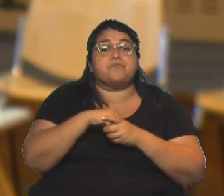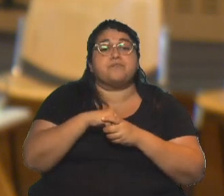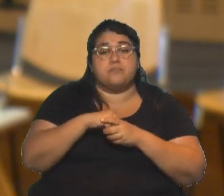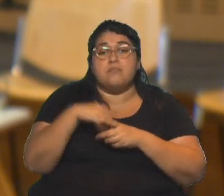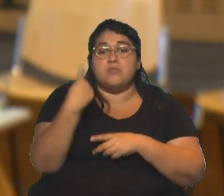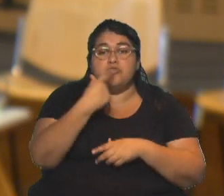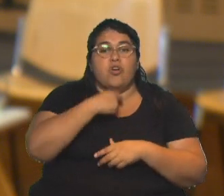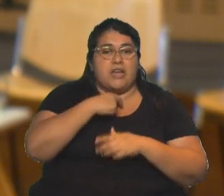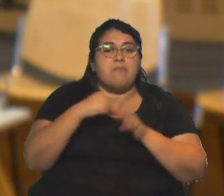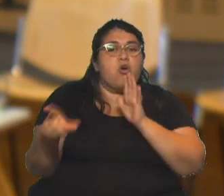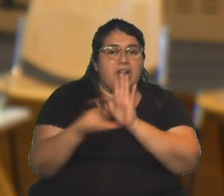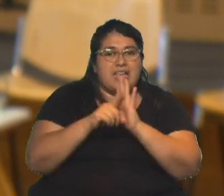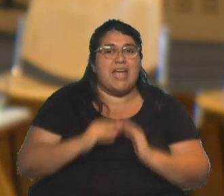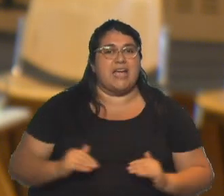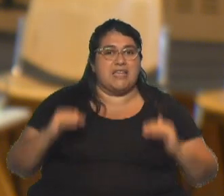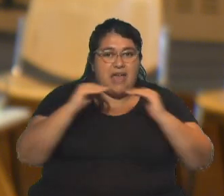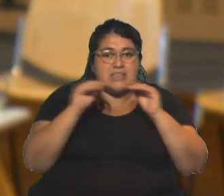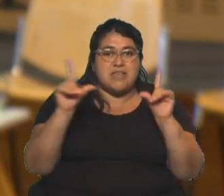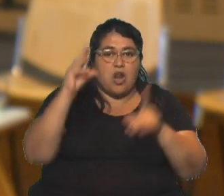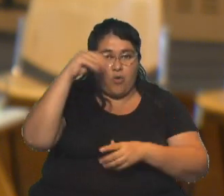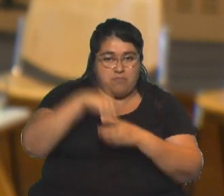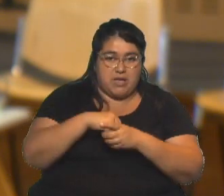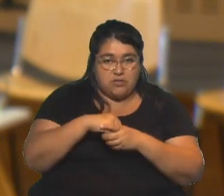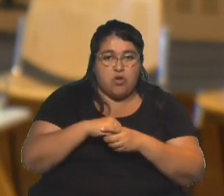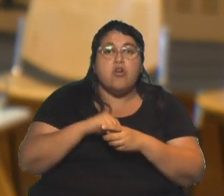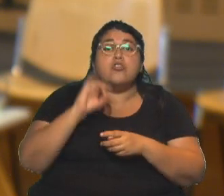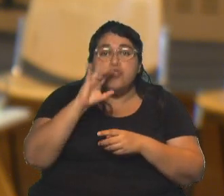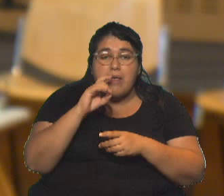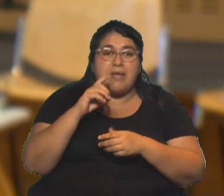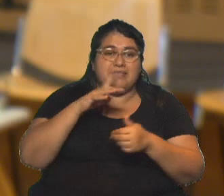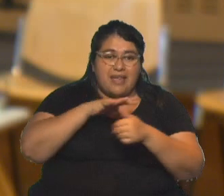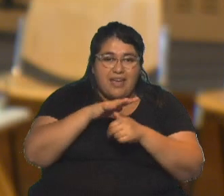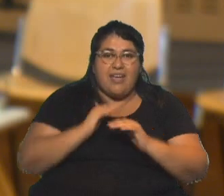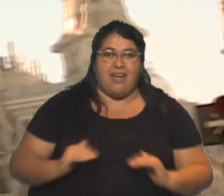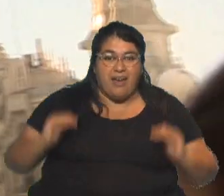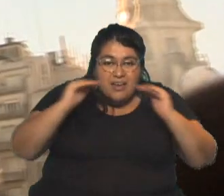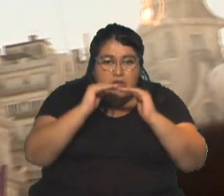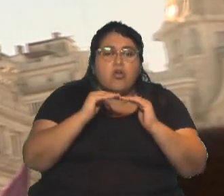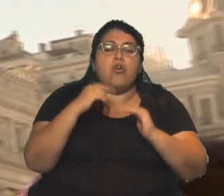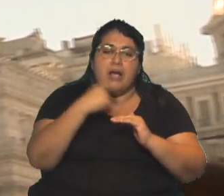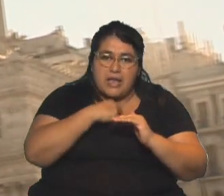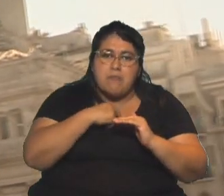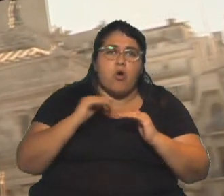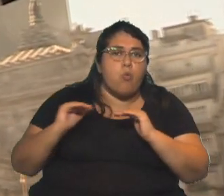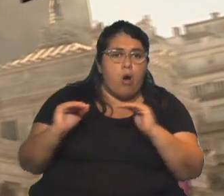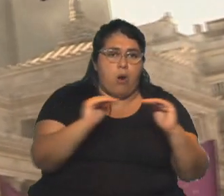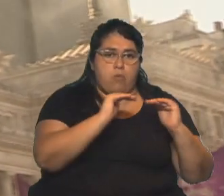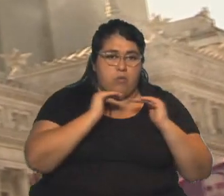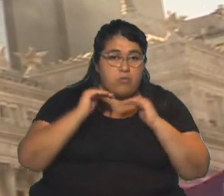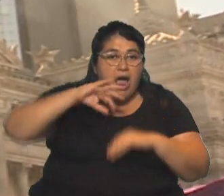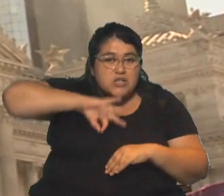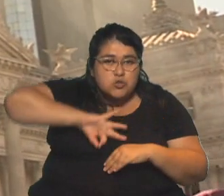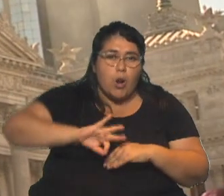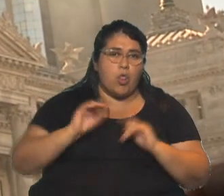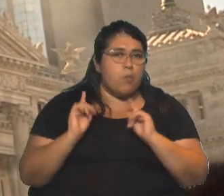ley de equidad en los medios tiene que ver con esto, no solo con conseguir una paridad, sino con conseguir equidad, que es que todas tengamos el mismo